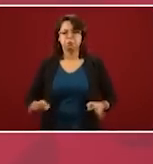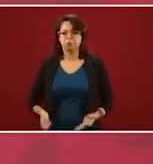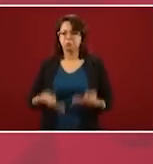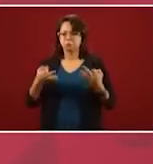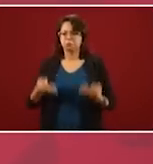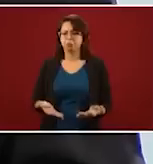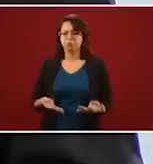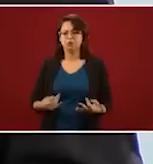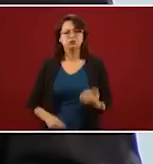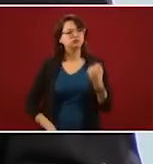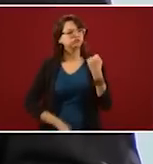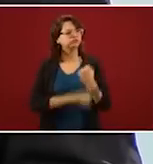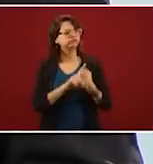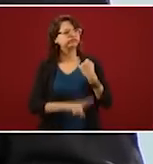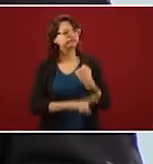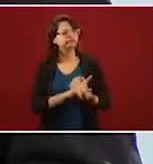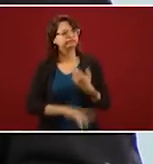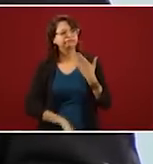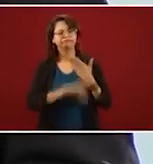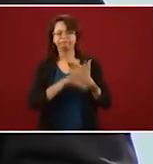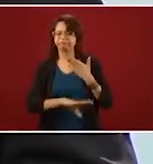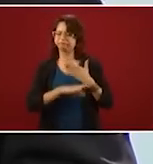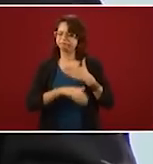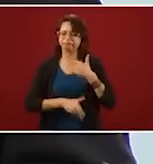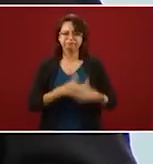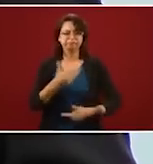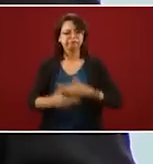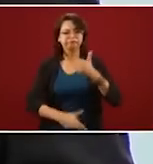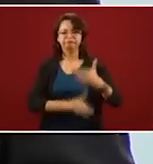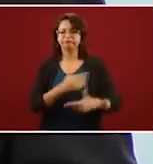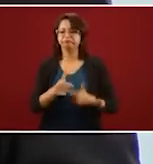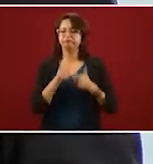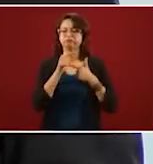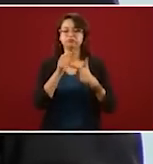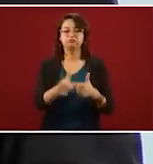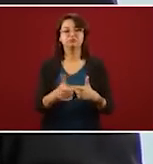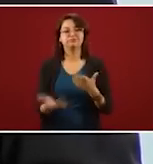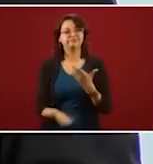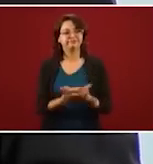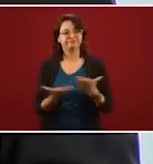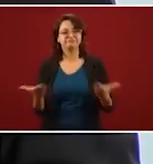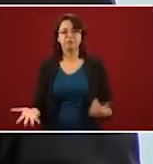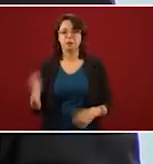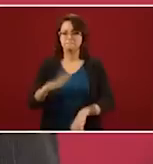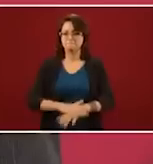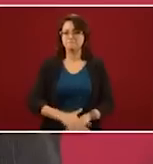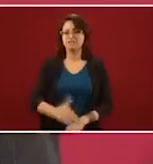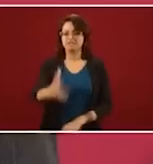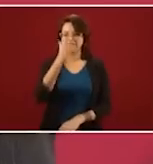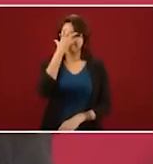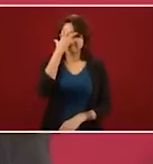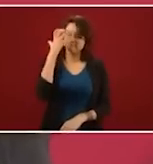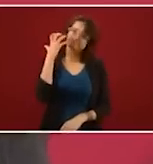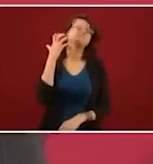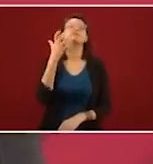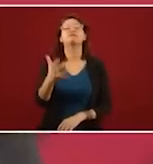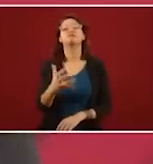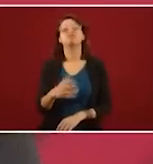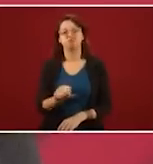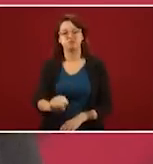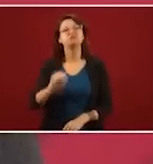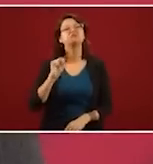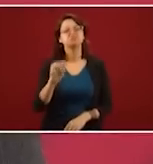enfrentar los problemas y seguir adelante, ahora con más fuerza. Claro que va la gratuidad